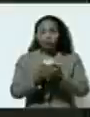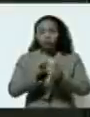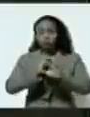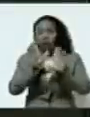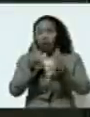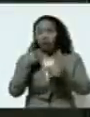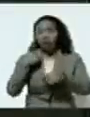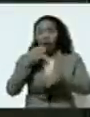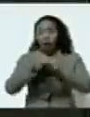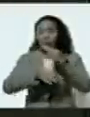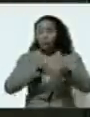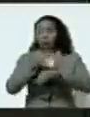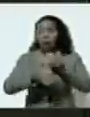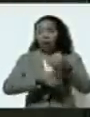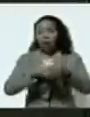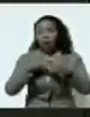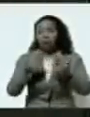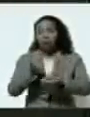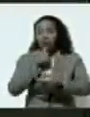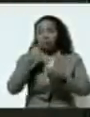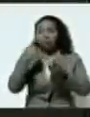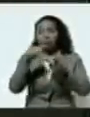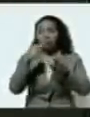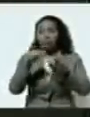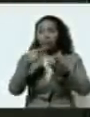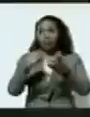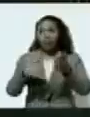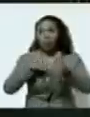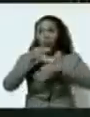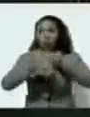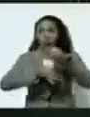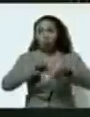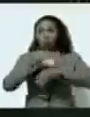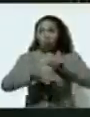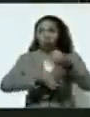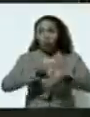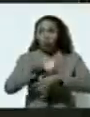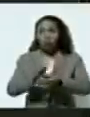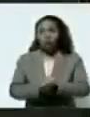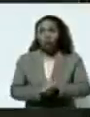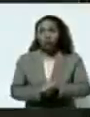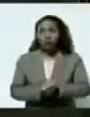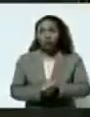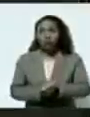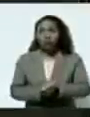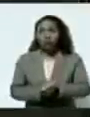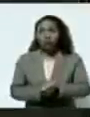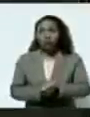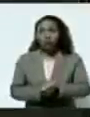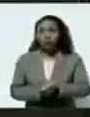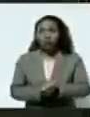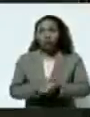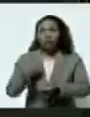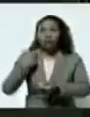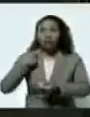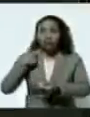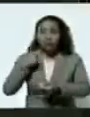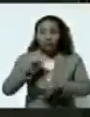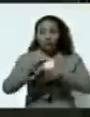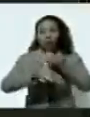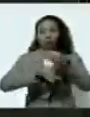Tienen que explicar Casella, Quiñones, Somoza, Guaidó, Paparoni. Tienen que explicar